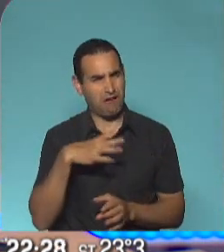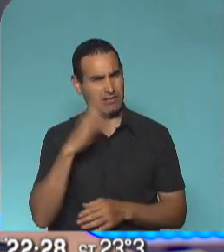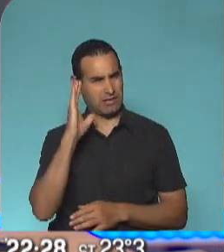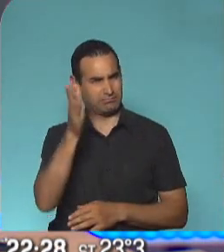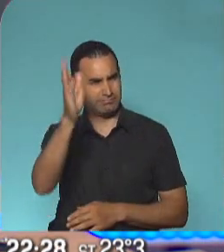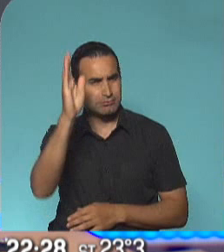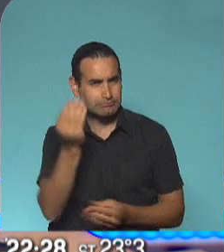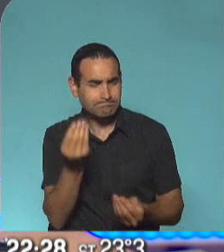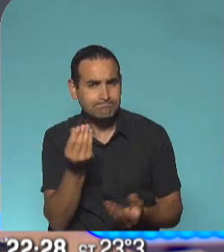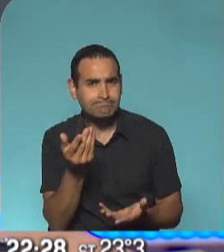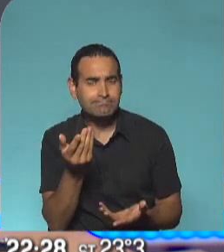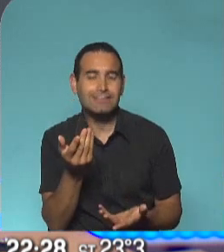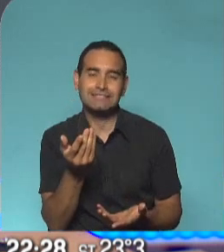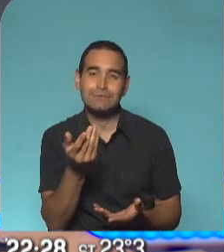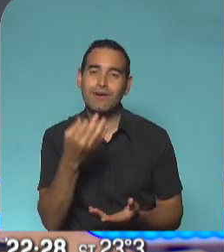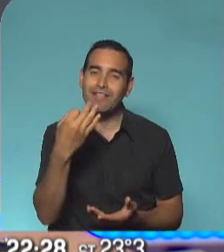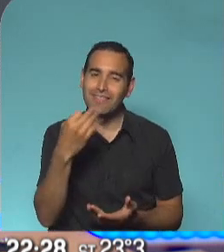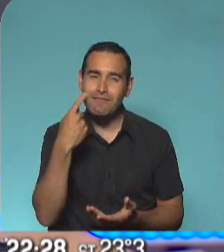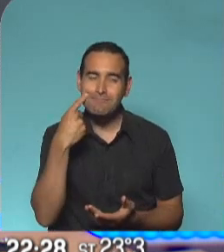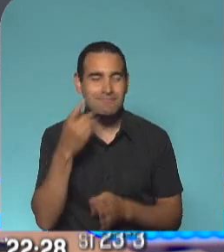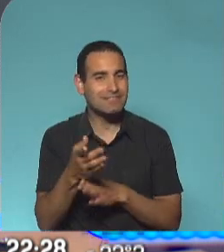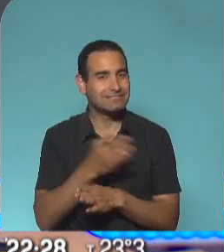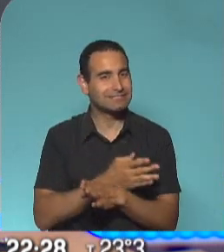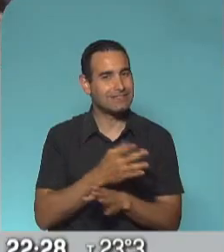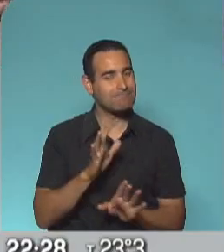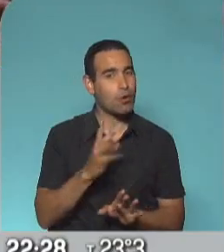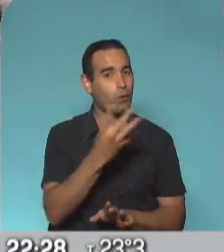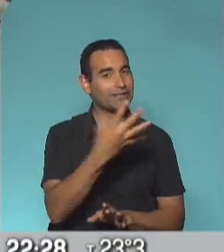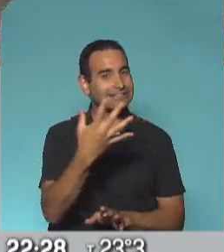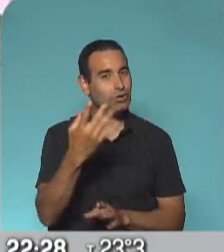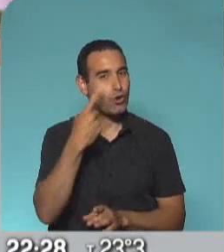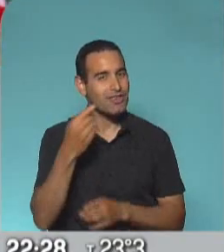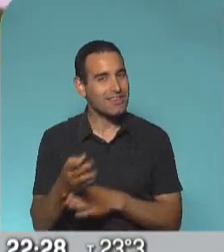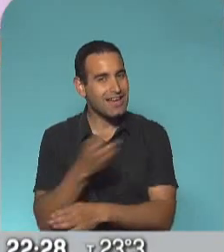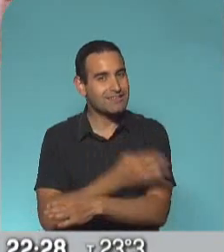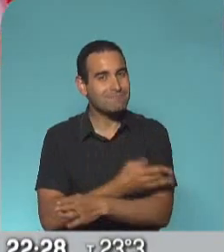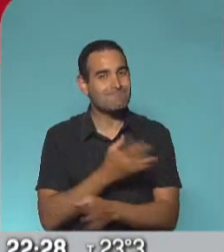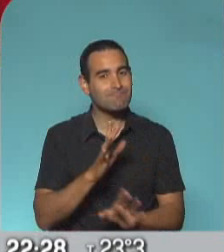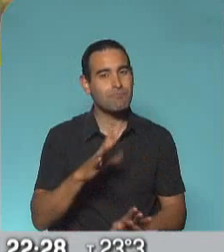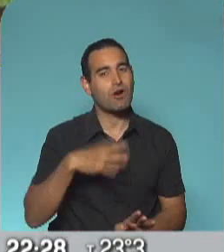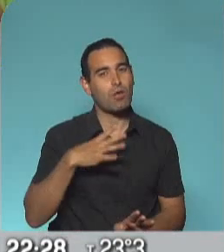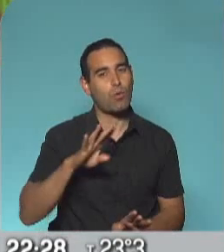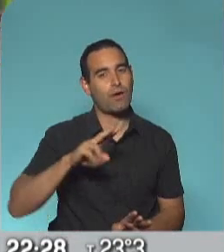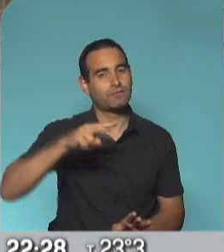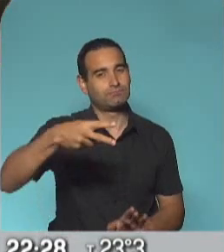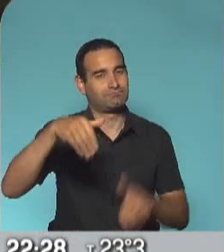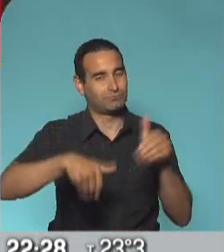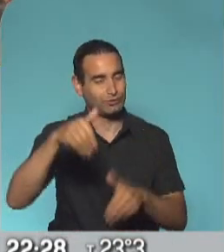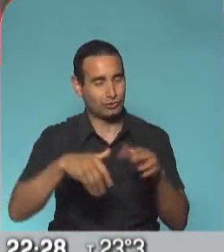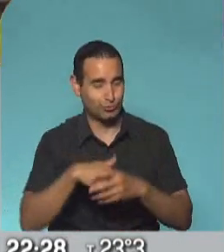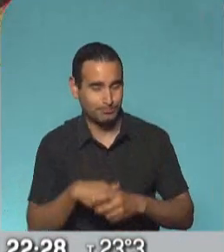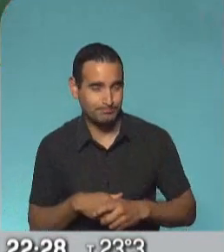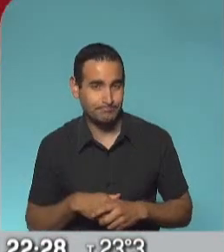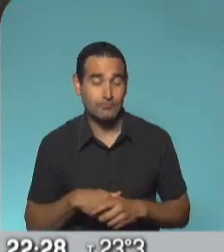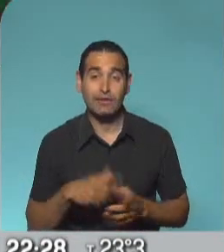las elecciones? Porque hay que prever 45 días para una eventual segunda vuelta. La cuestión es